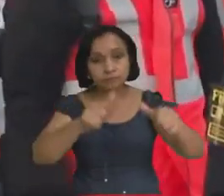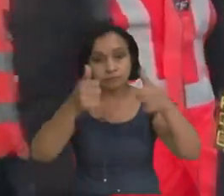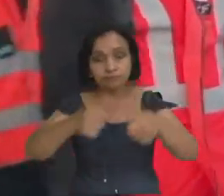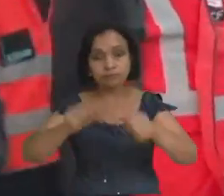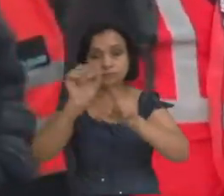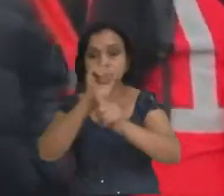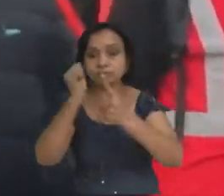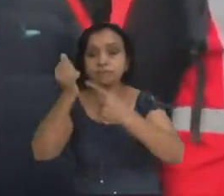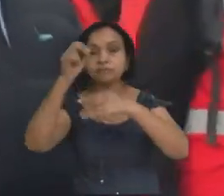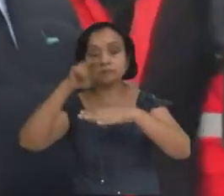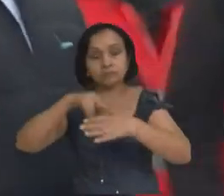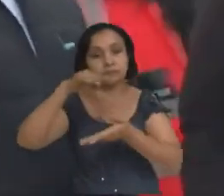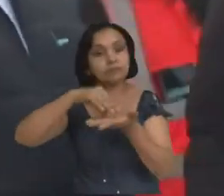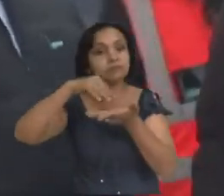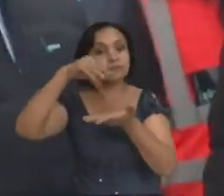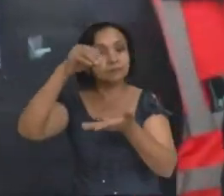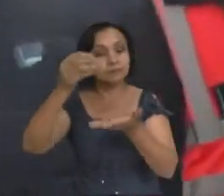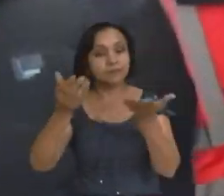Asamblea Nacional de Francia.